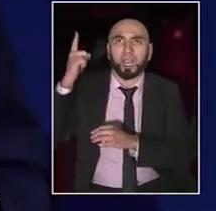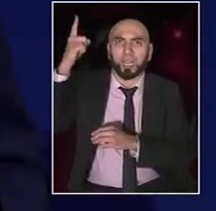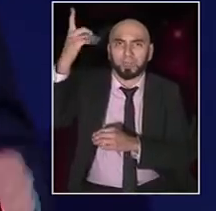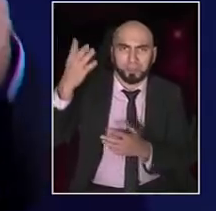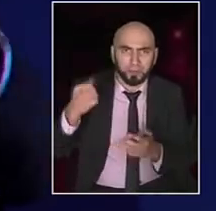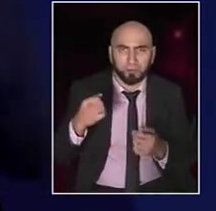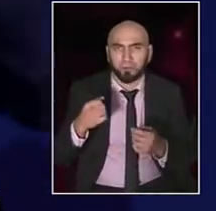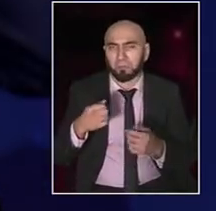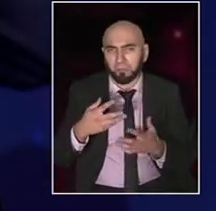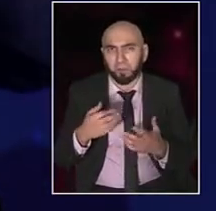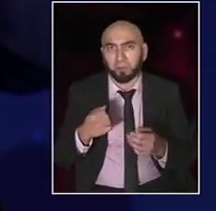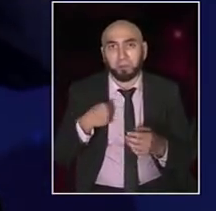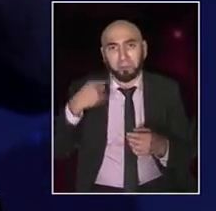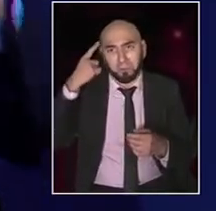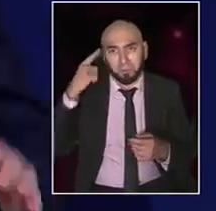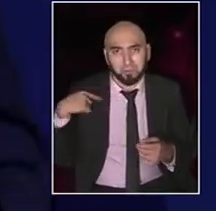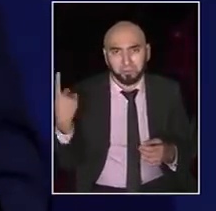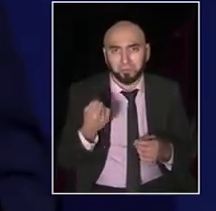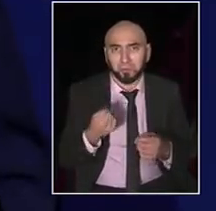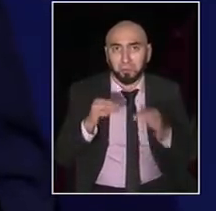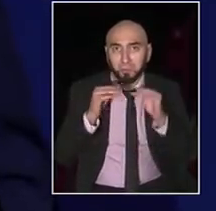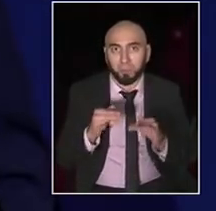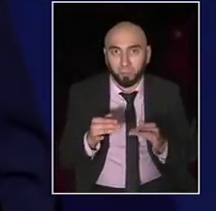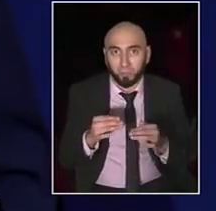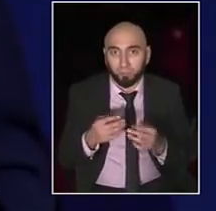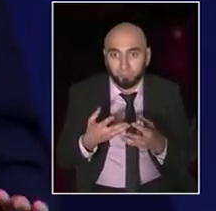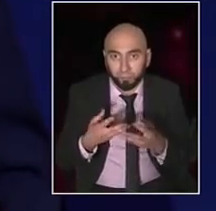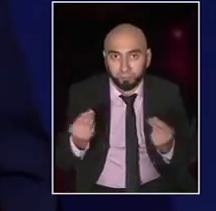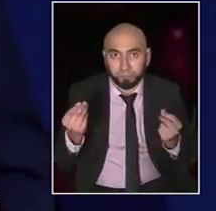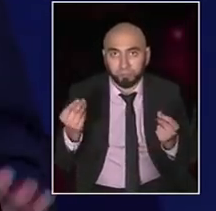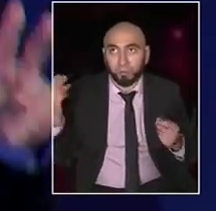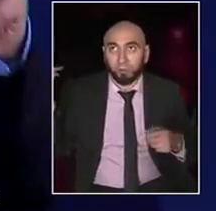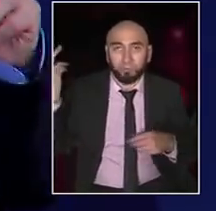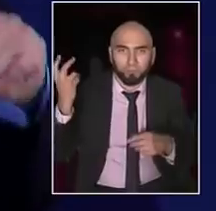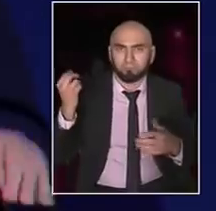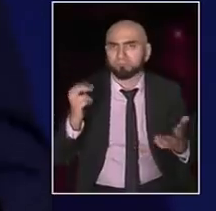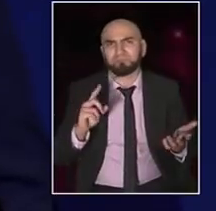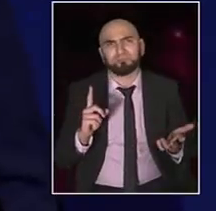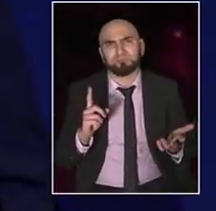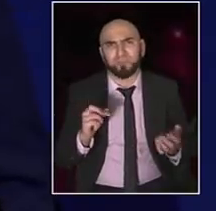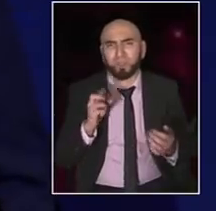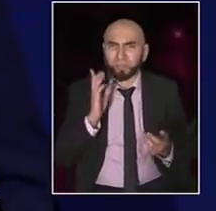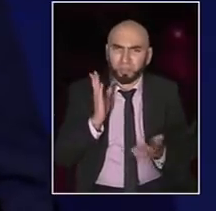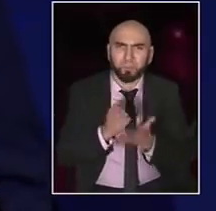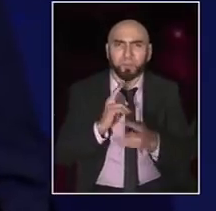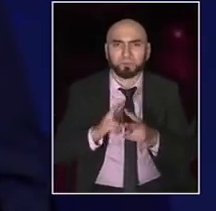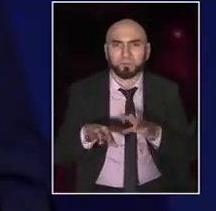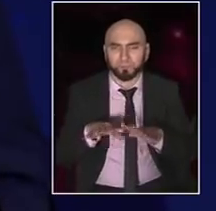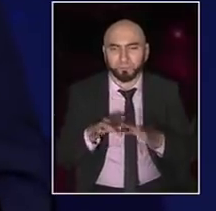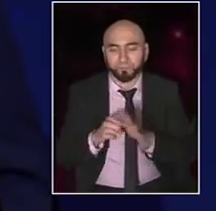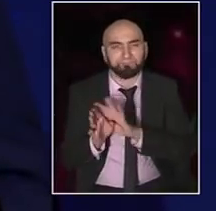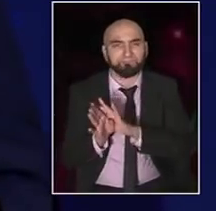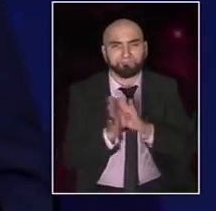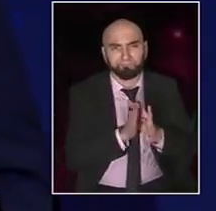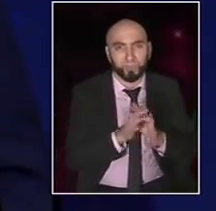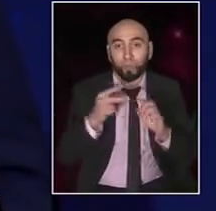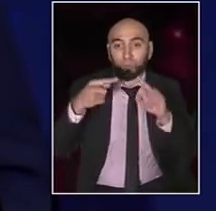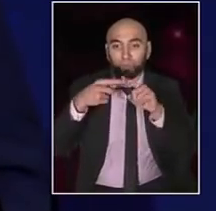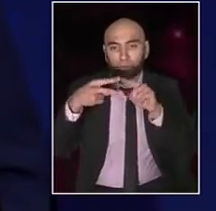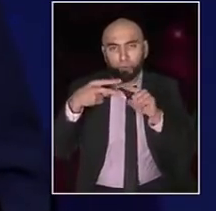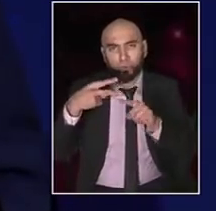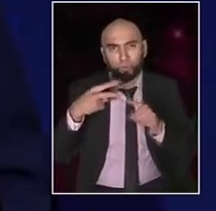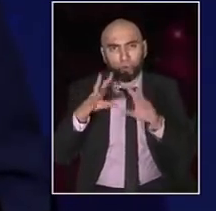mismo. Yo creo que tenemos que desarrollar justamente los espacios para eso. Dos conclusiones. En el momento de